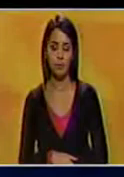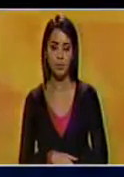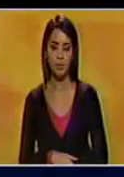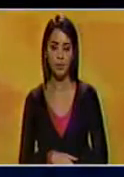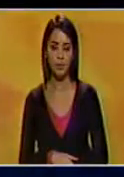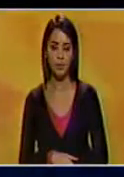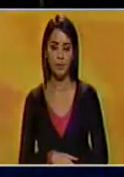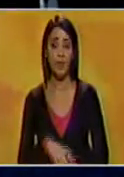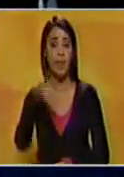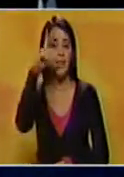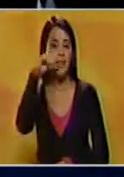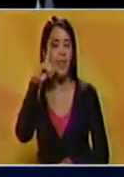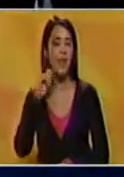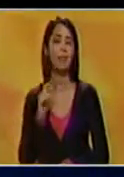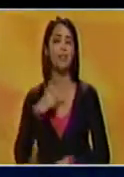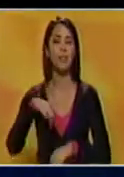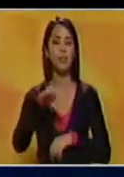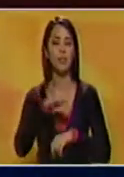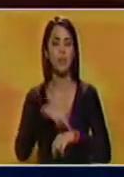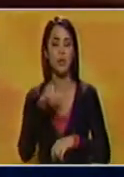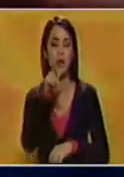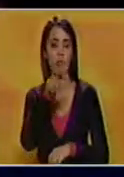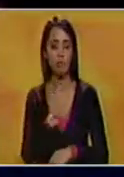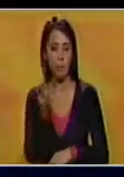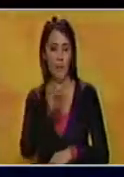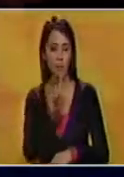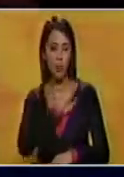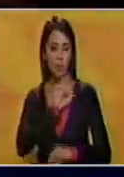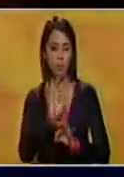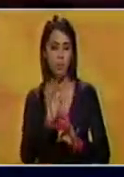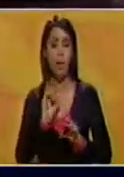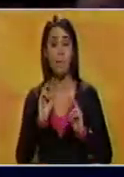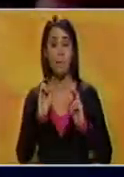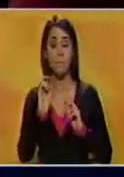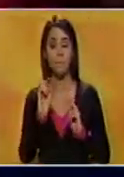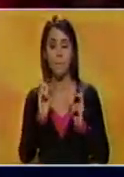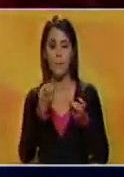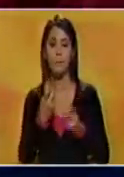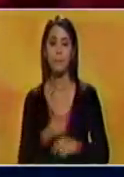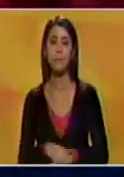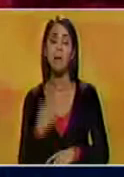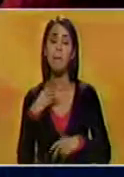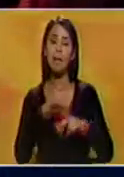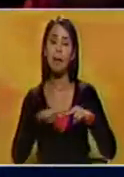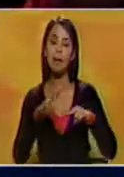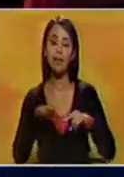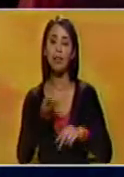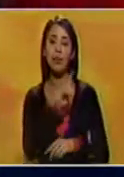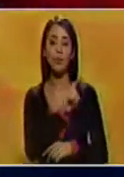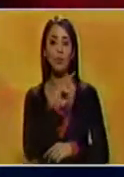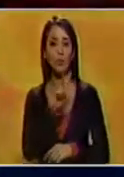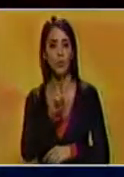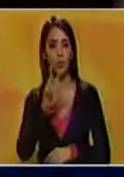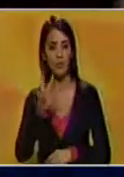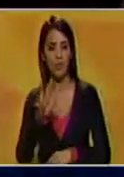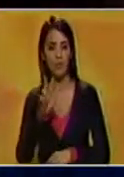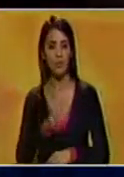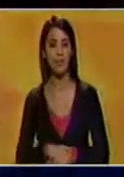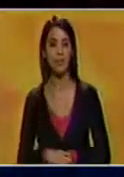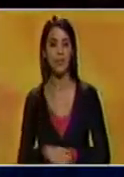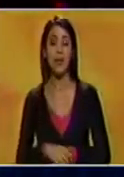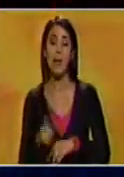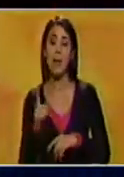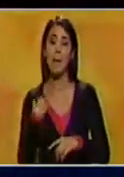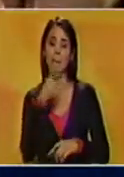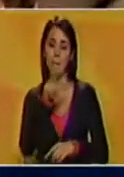Seguimos con talento nacional. Raniero Palm presentó el primer sencillo de su nuevo disco para niños, 1-2-3 Andrés. El productor musical